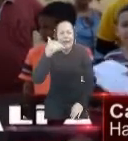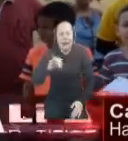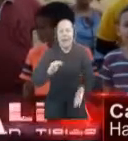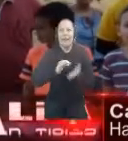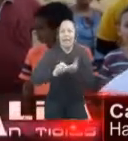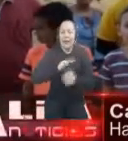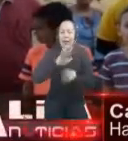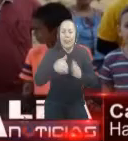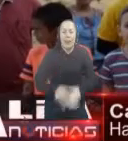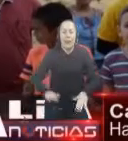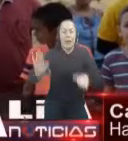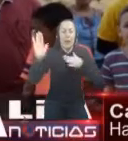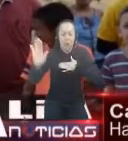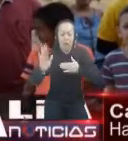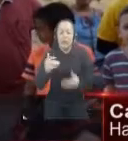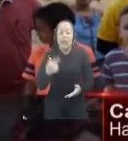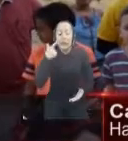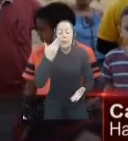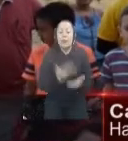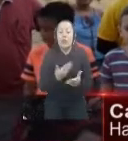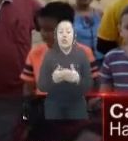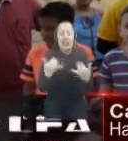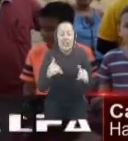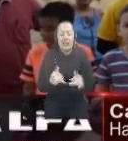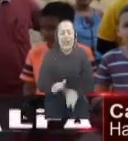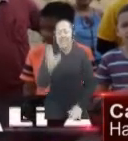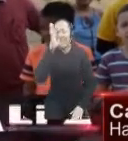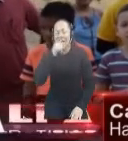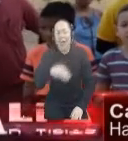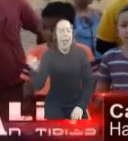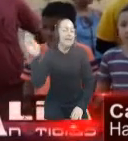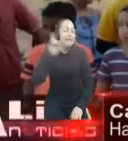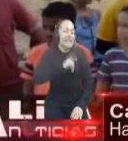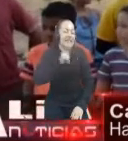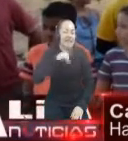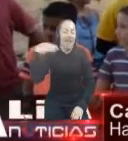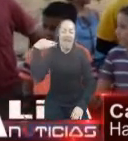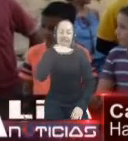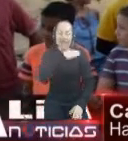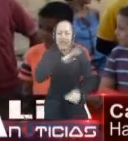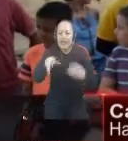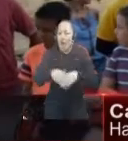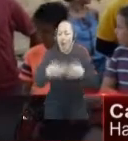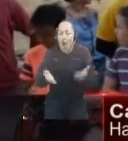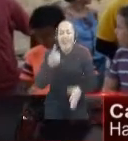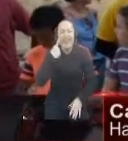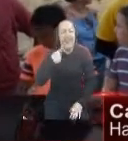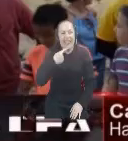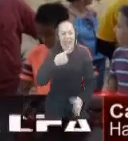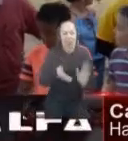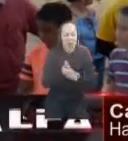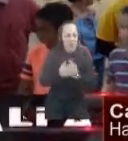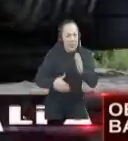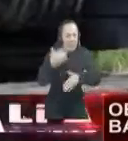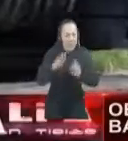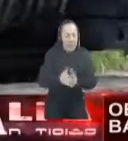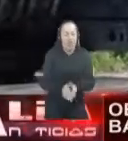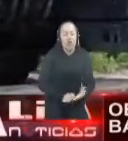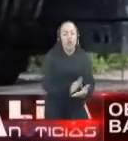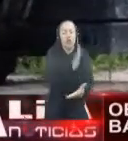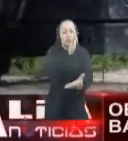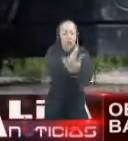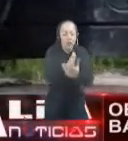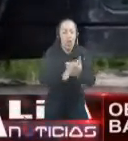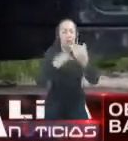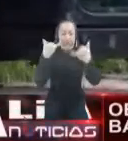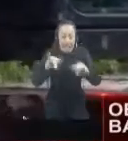unas promesas intermedias que tampoco han sido cumplidas. Queremos anotar que en el día de hoy empezaron a hacer una intervención en nuestras